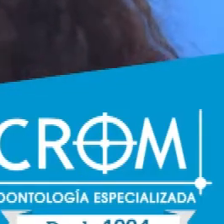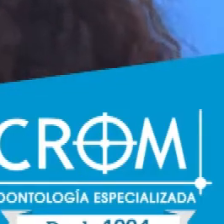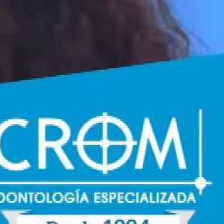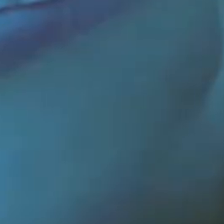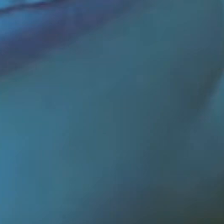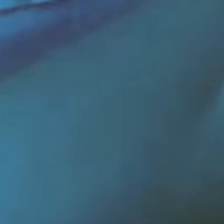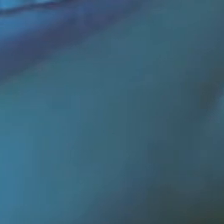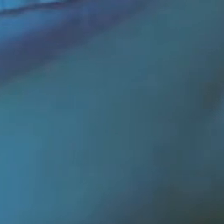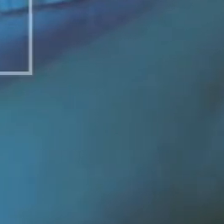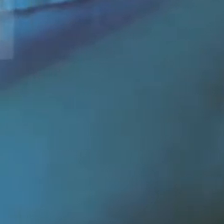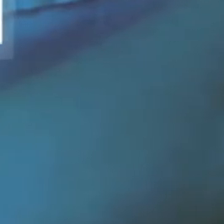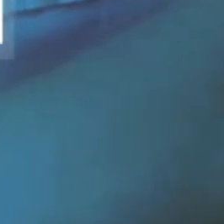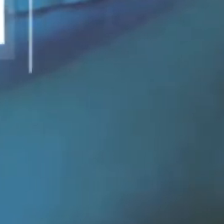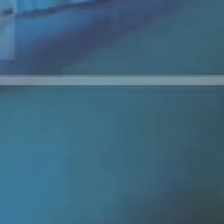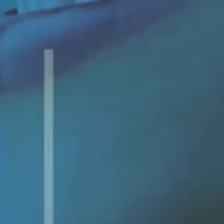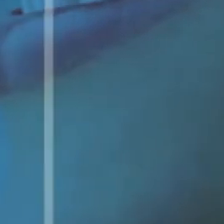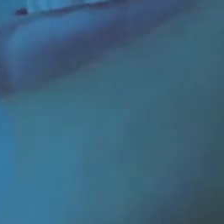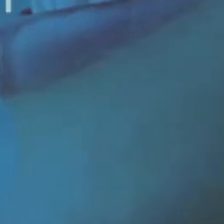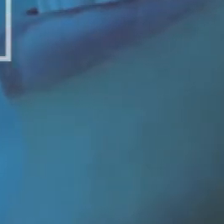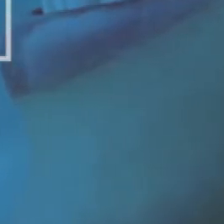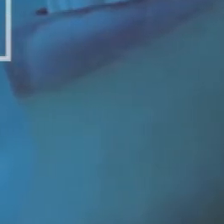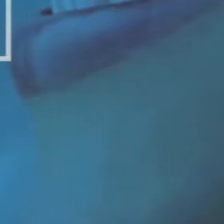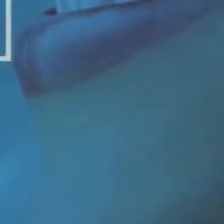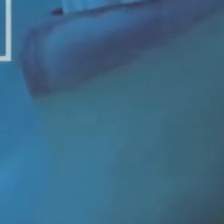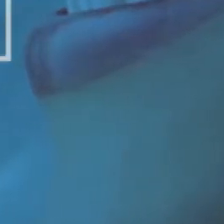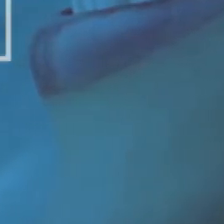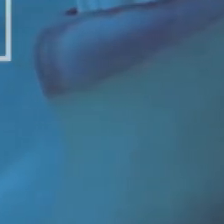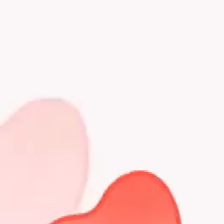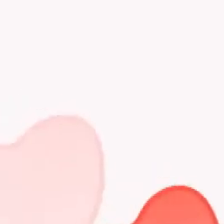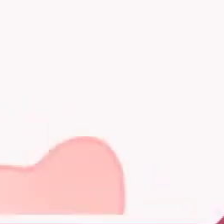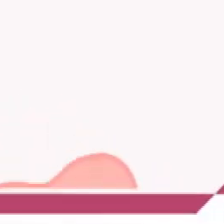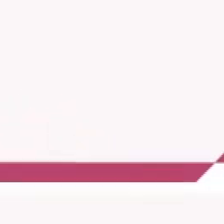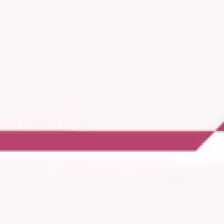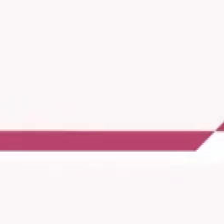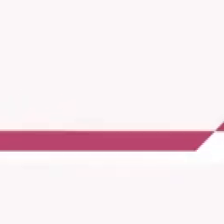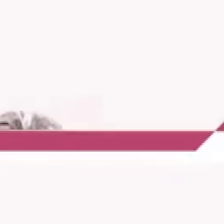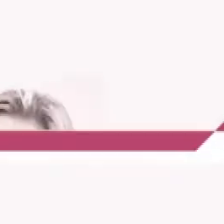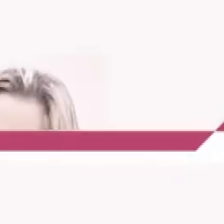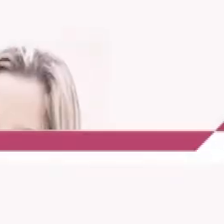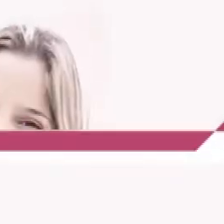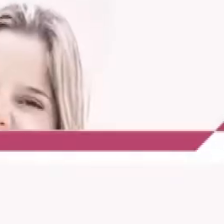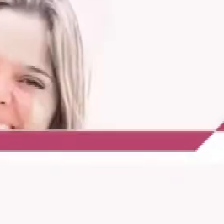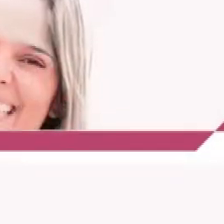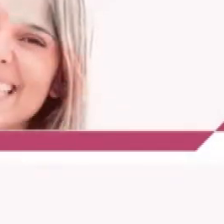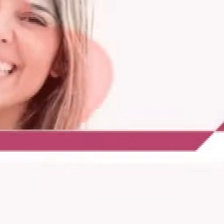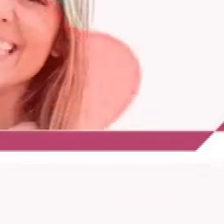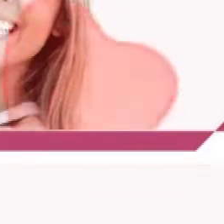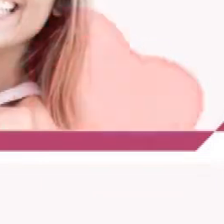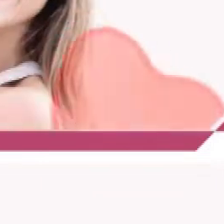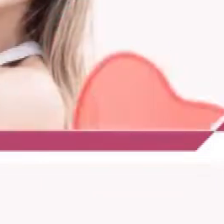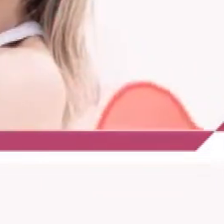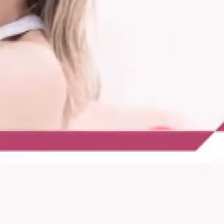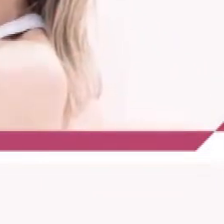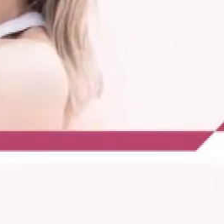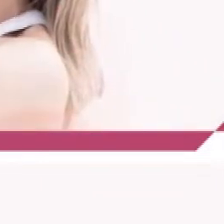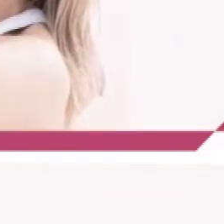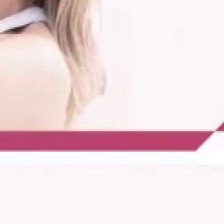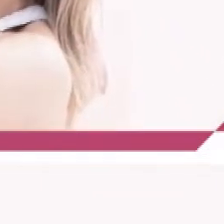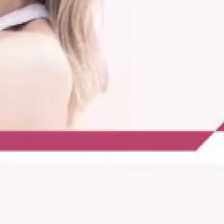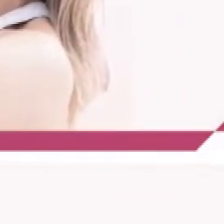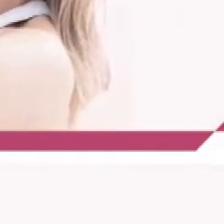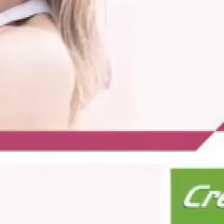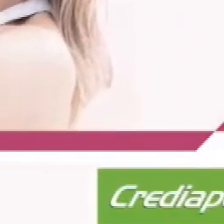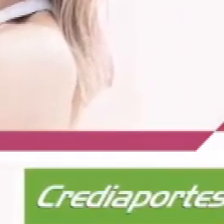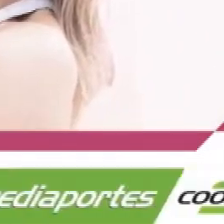Chrome, odontología especializada. Visita chrome.com.co. La felicidad más grande del mundo se resume en una sonrisa de